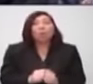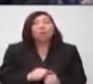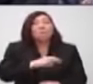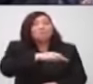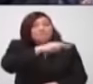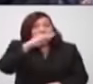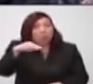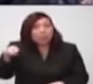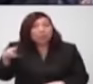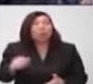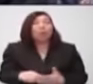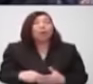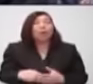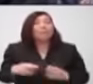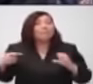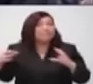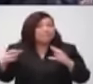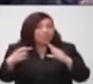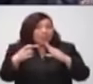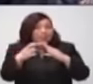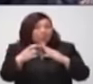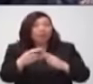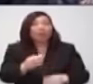Pasco, con Cajamarca.